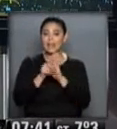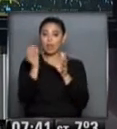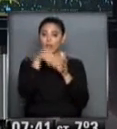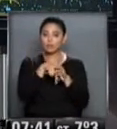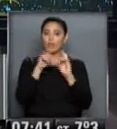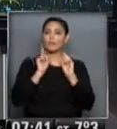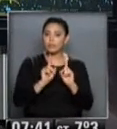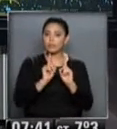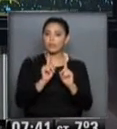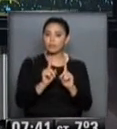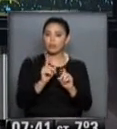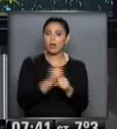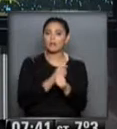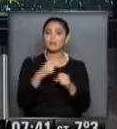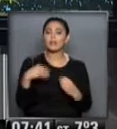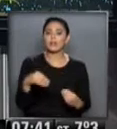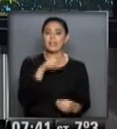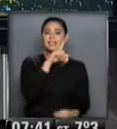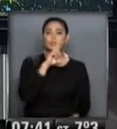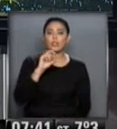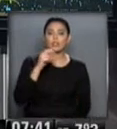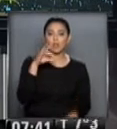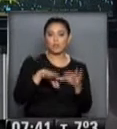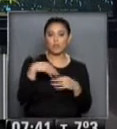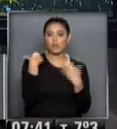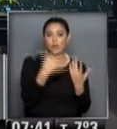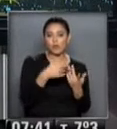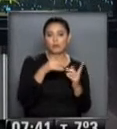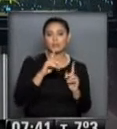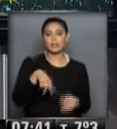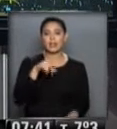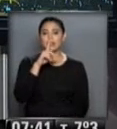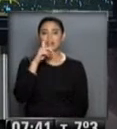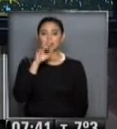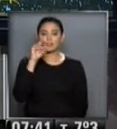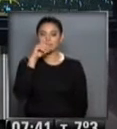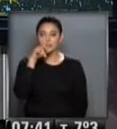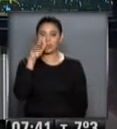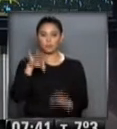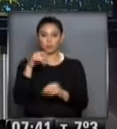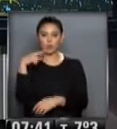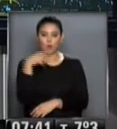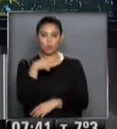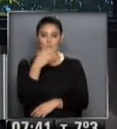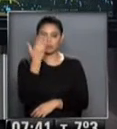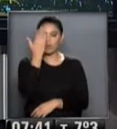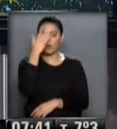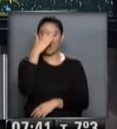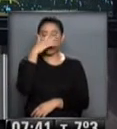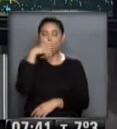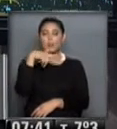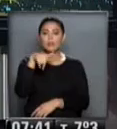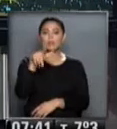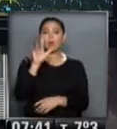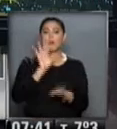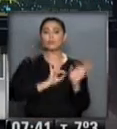lo que analizaron finalmente y aprobaron? 130 votos a favor, 84 votos en contra. El último proyecto que tiene que ver con la